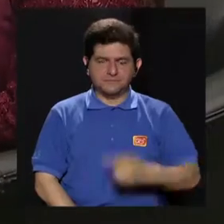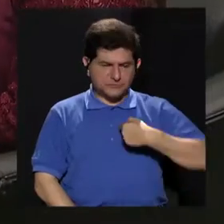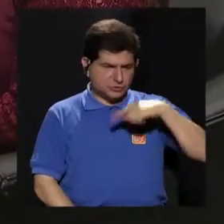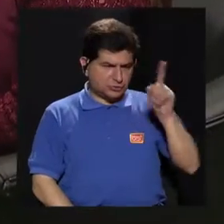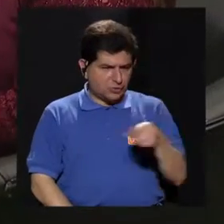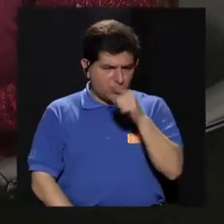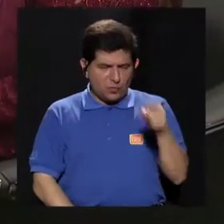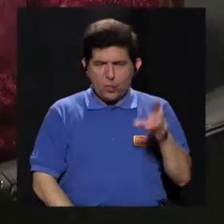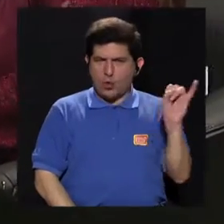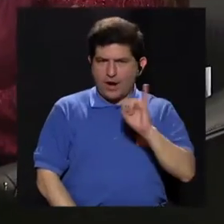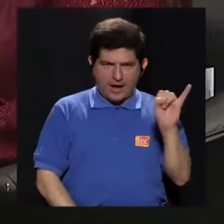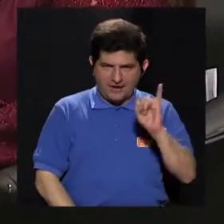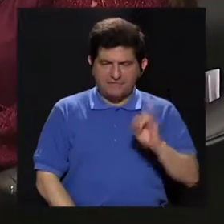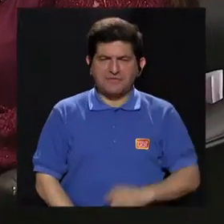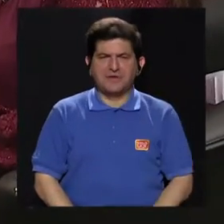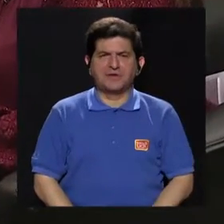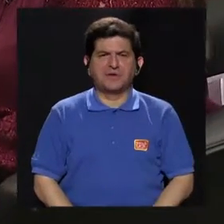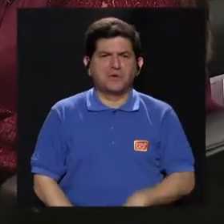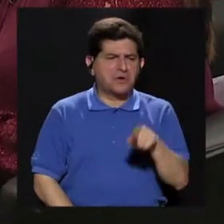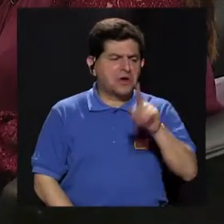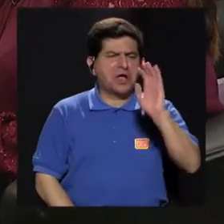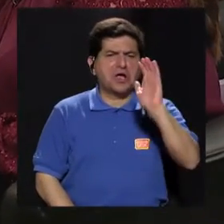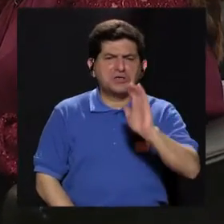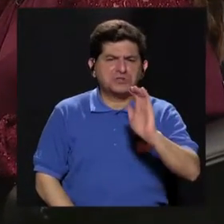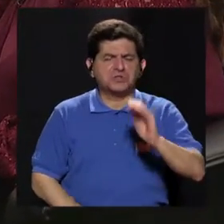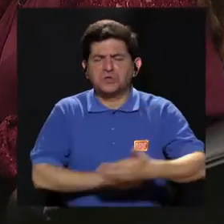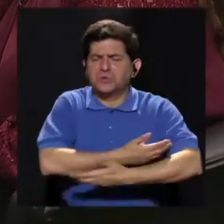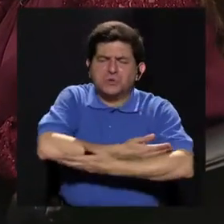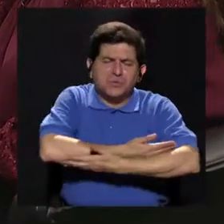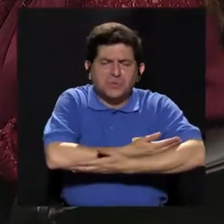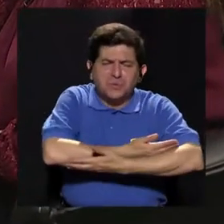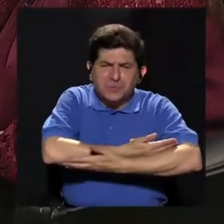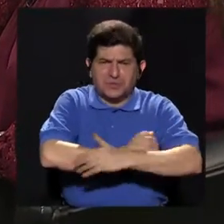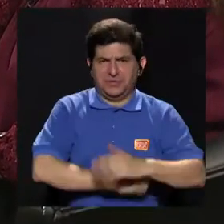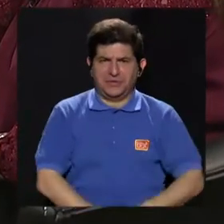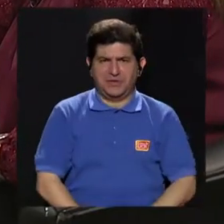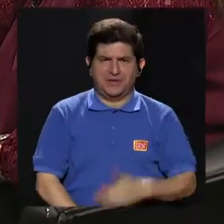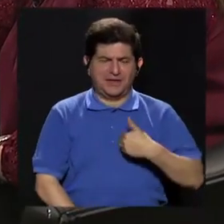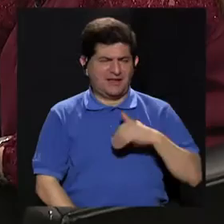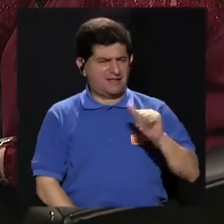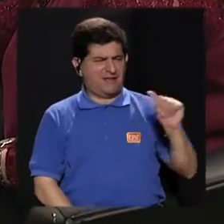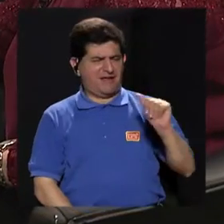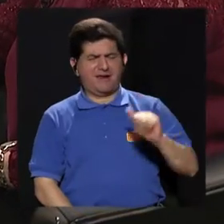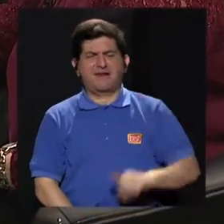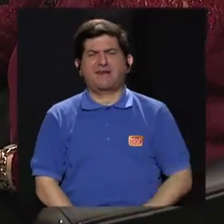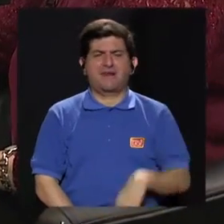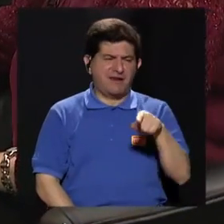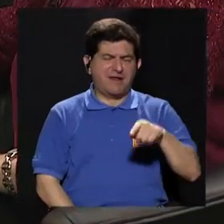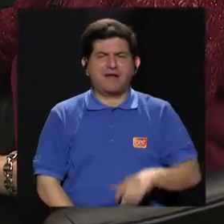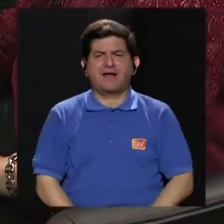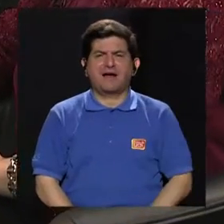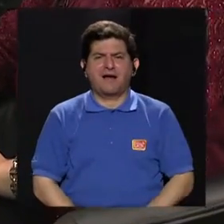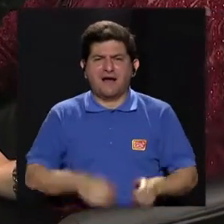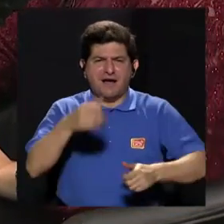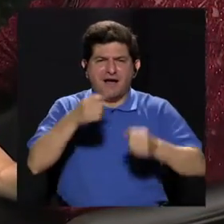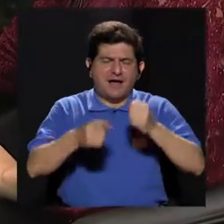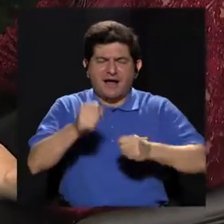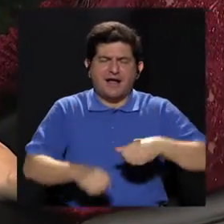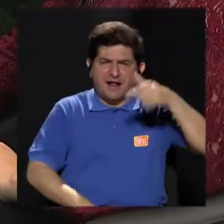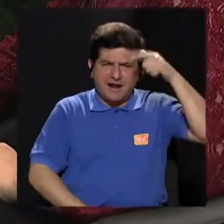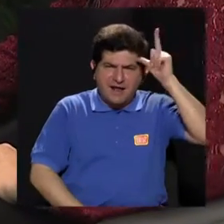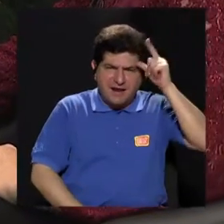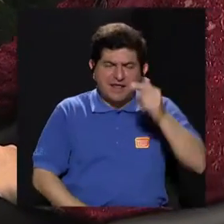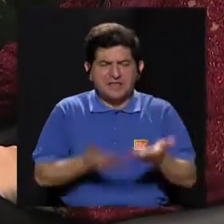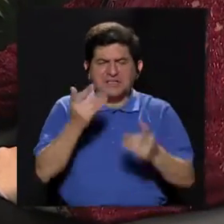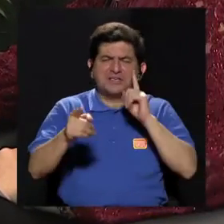Si uno ha descartado una infección, y clásicamente estos niños, estos bebecitos que tienen alergia a la proteína,